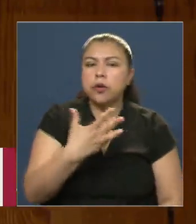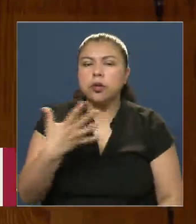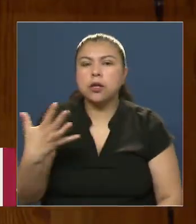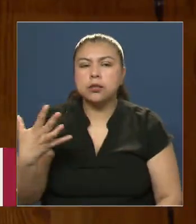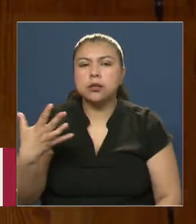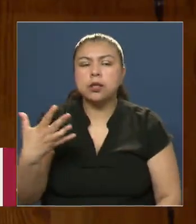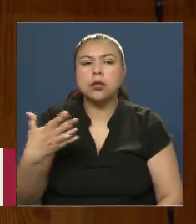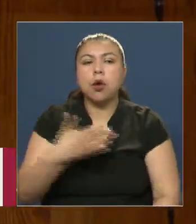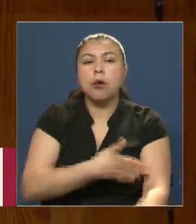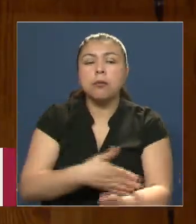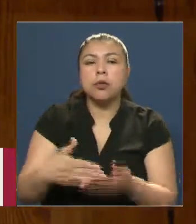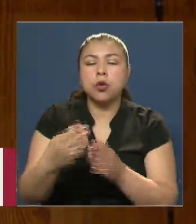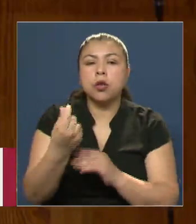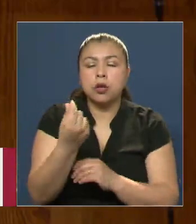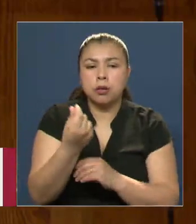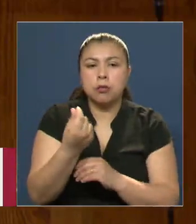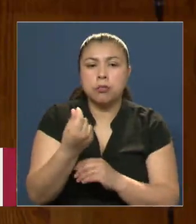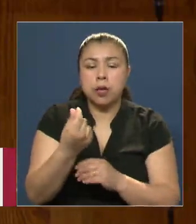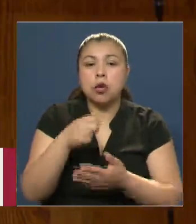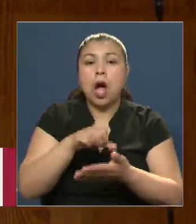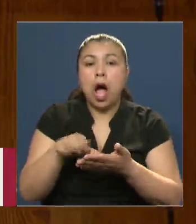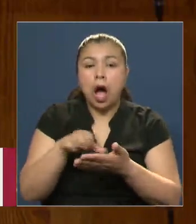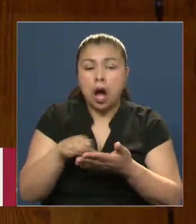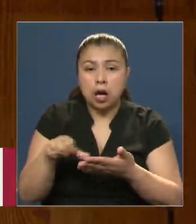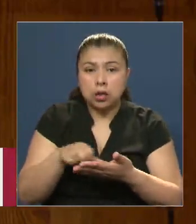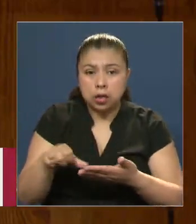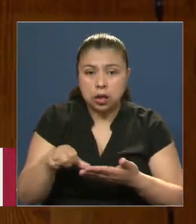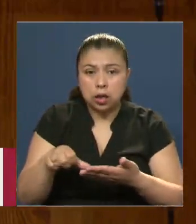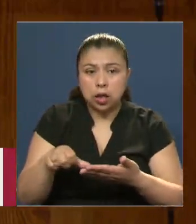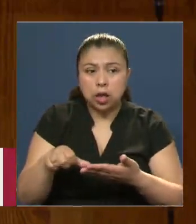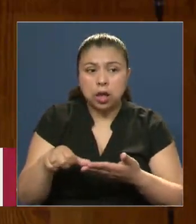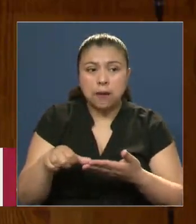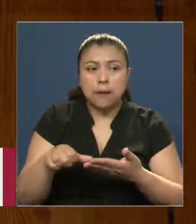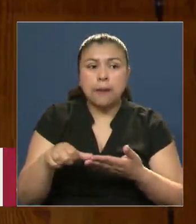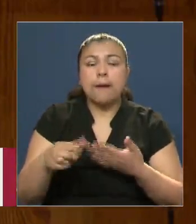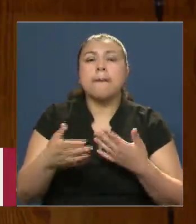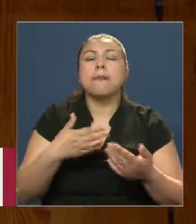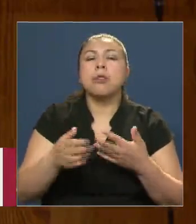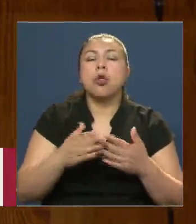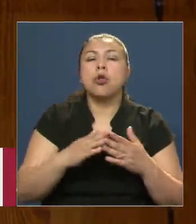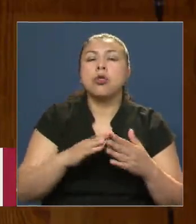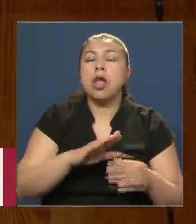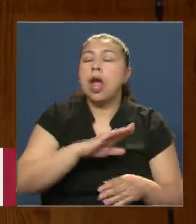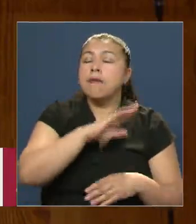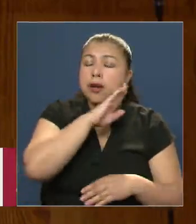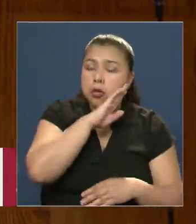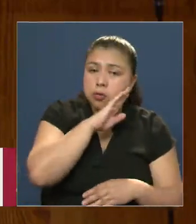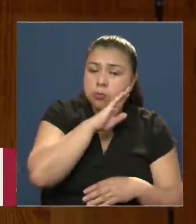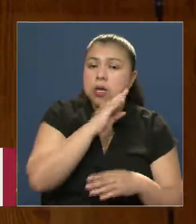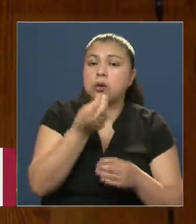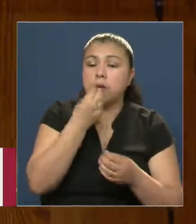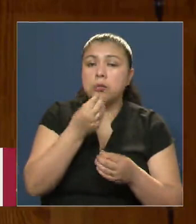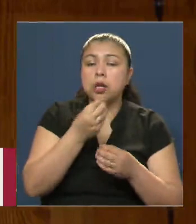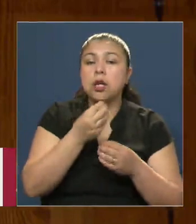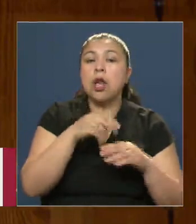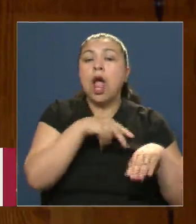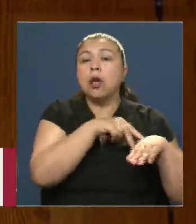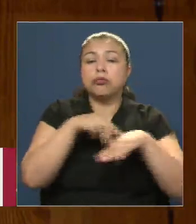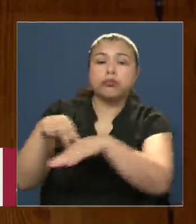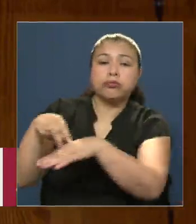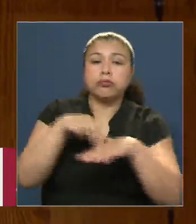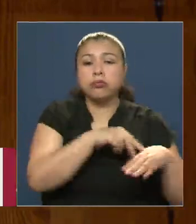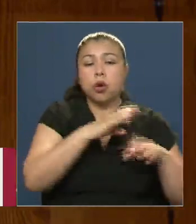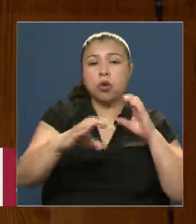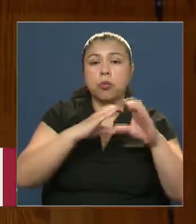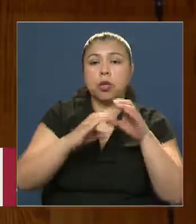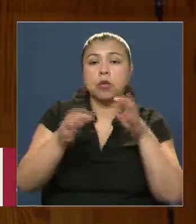1.985.028.000 pesos, lo que incluye arriendo y habitabilidad de instalaciones, alimentación, traslados, comunicaciones